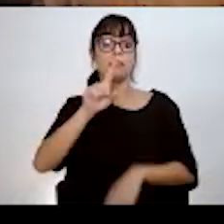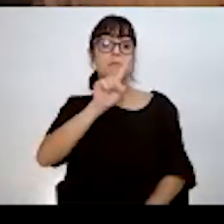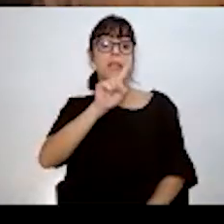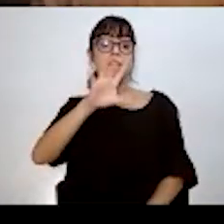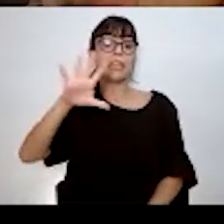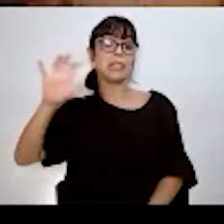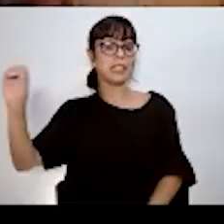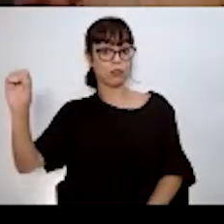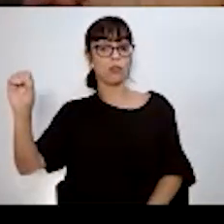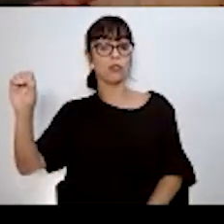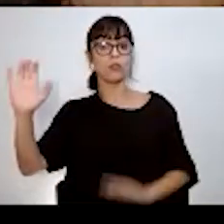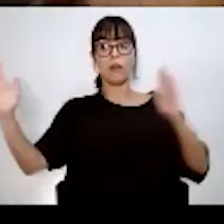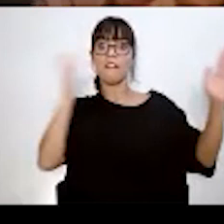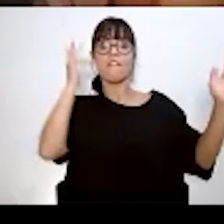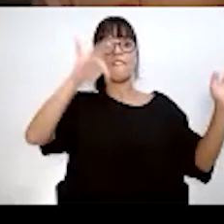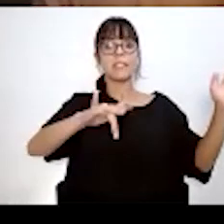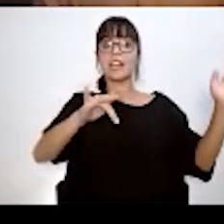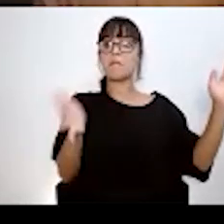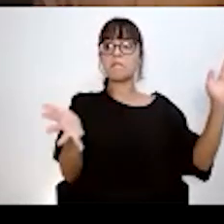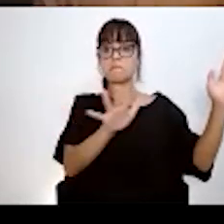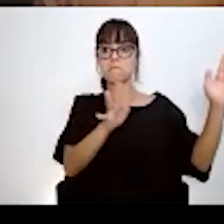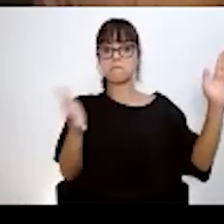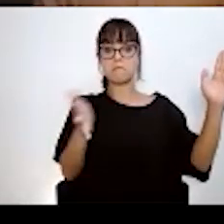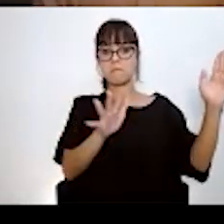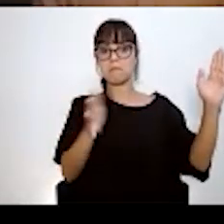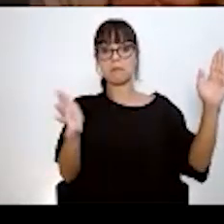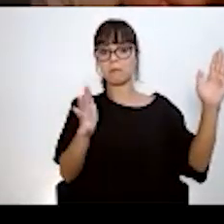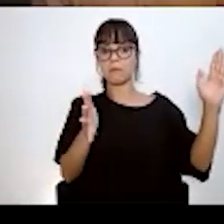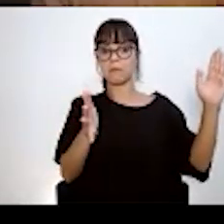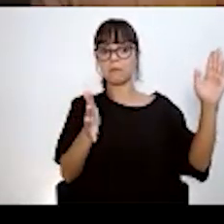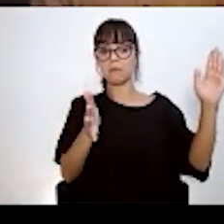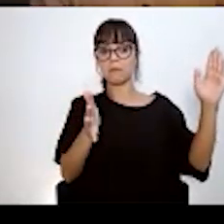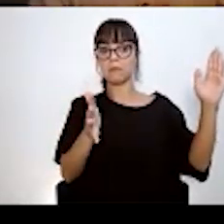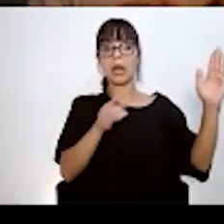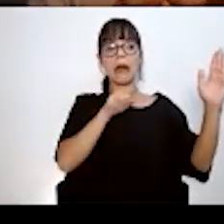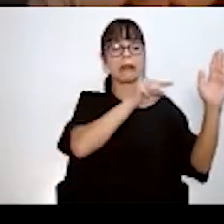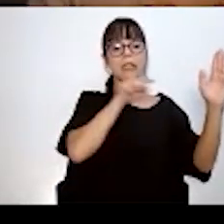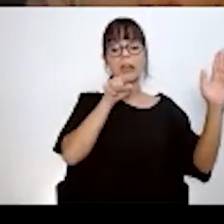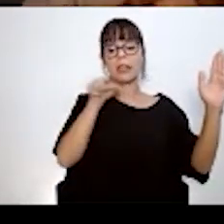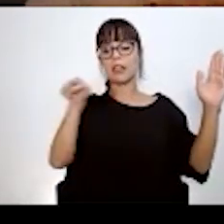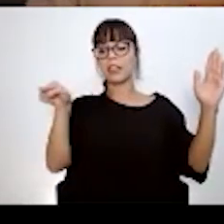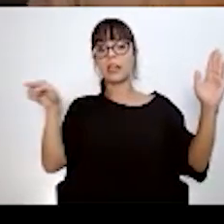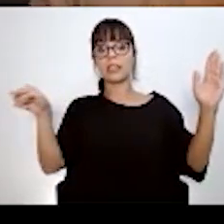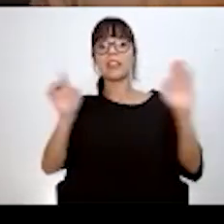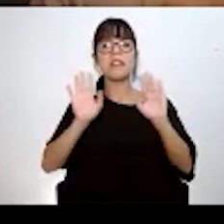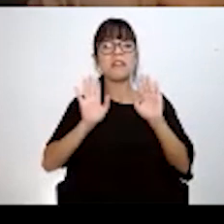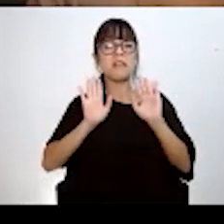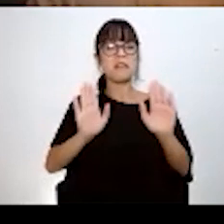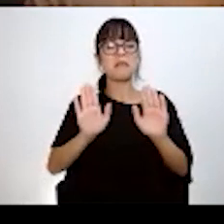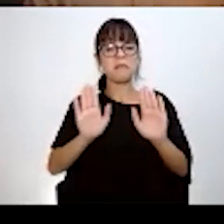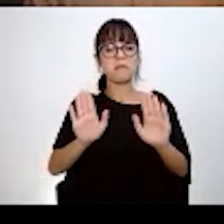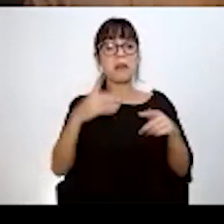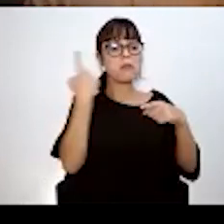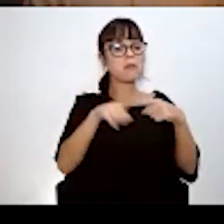hacían es engrosar un marco donde la imagen siempre era la misma. Es decir, nosotros fechábamos, o